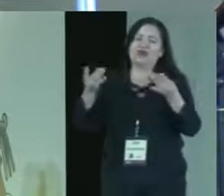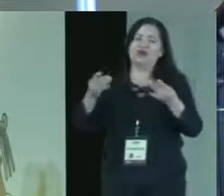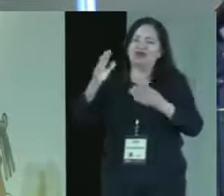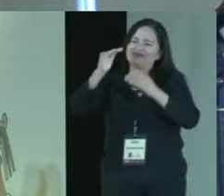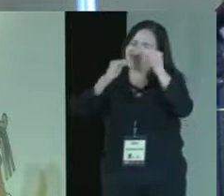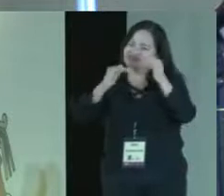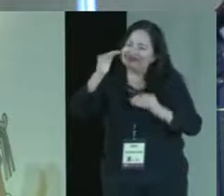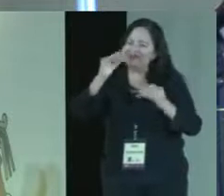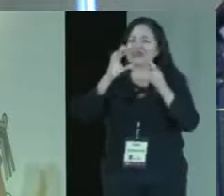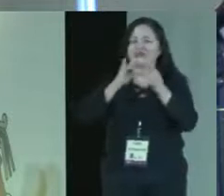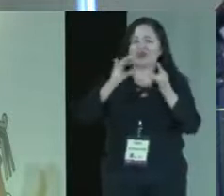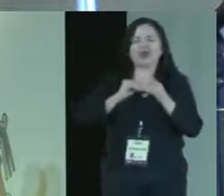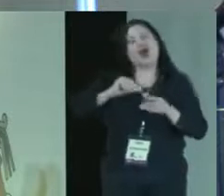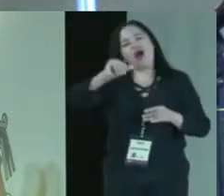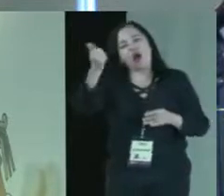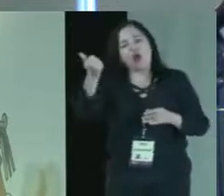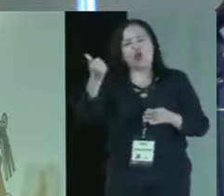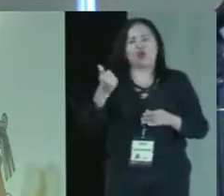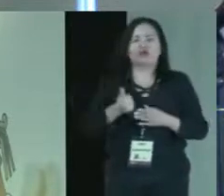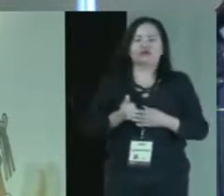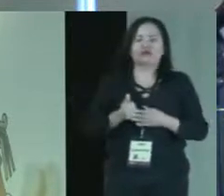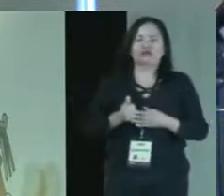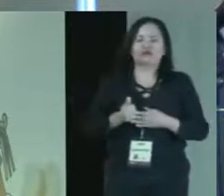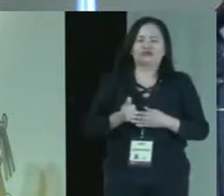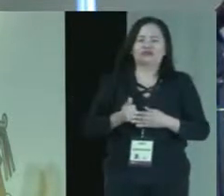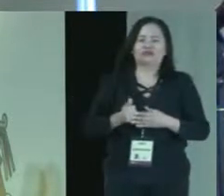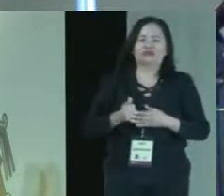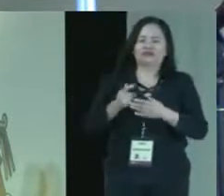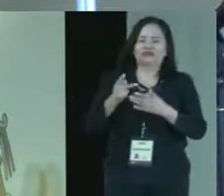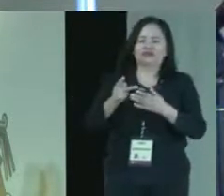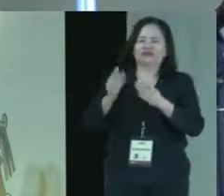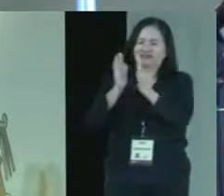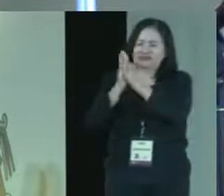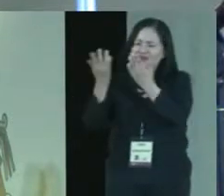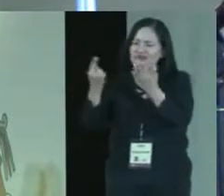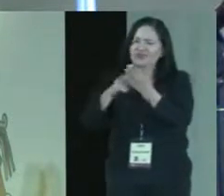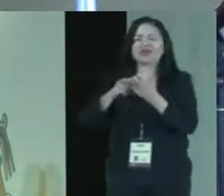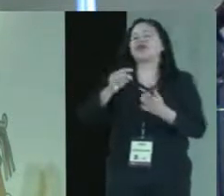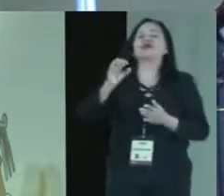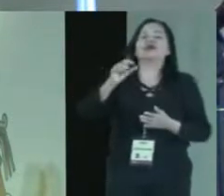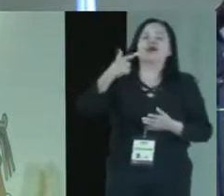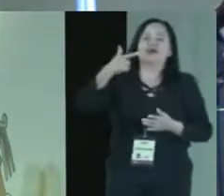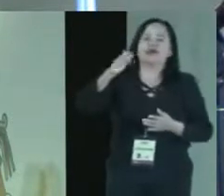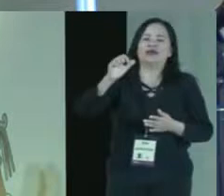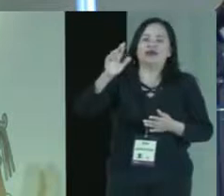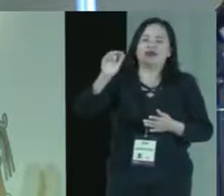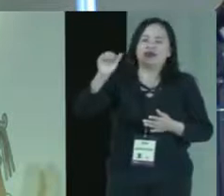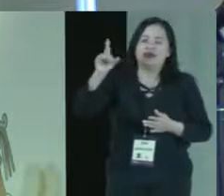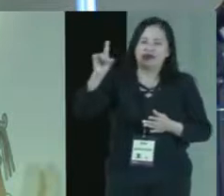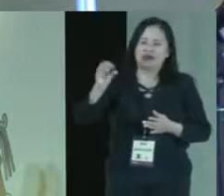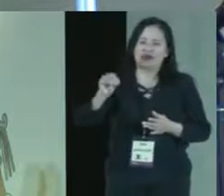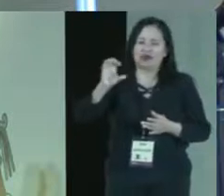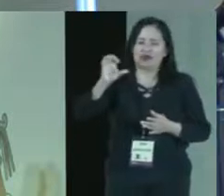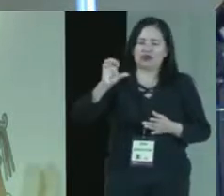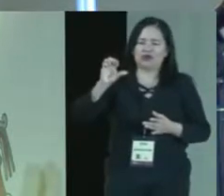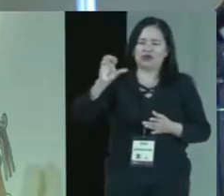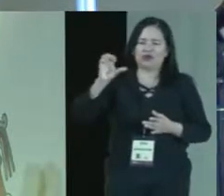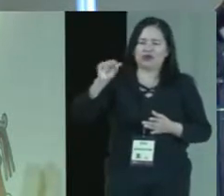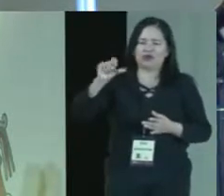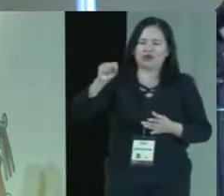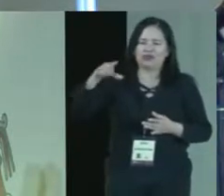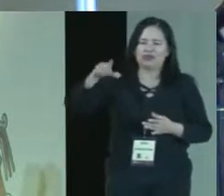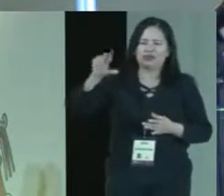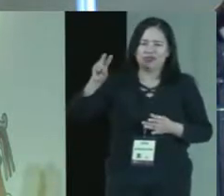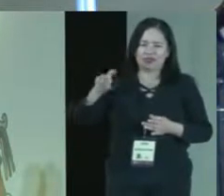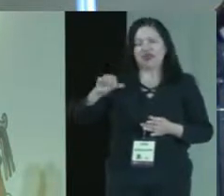desigualdad. Hay otro planteamiento también en esta línea de Gerardo Esquivel y hay otros de Rosalvina Garavito y